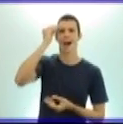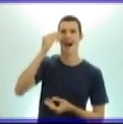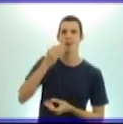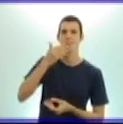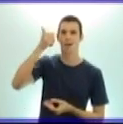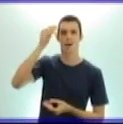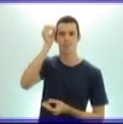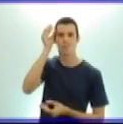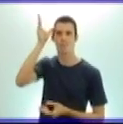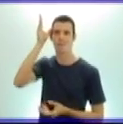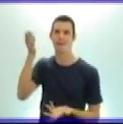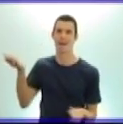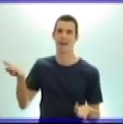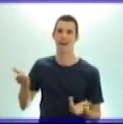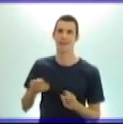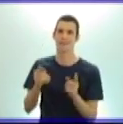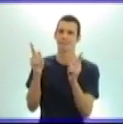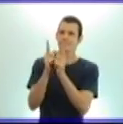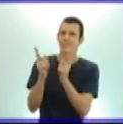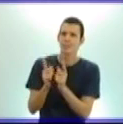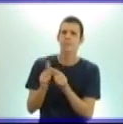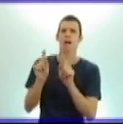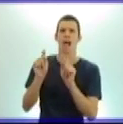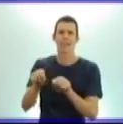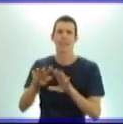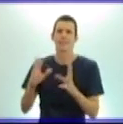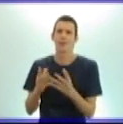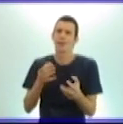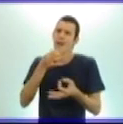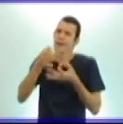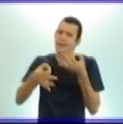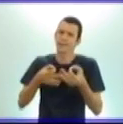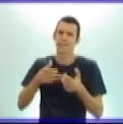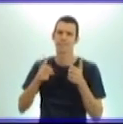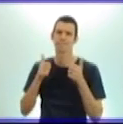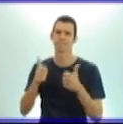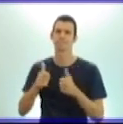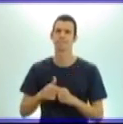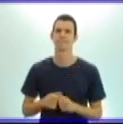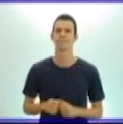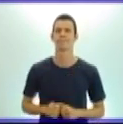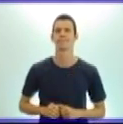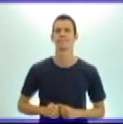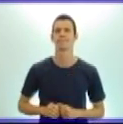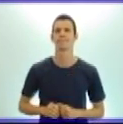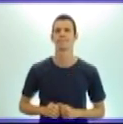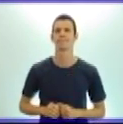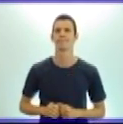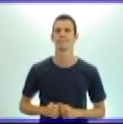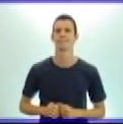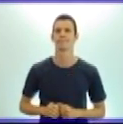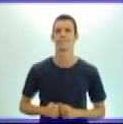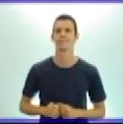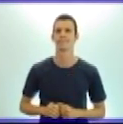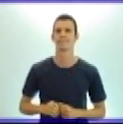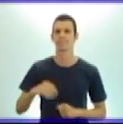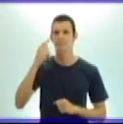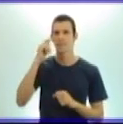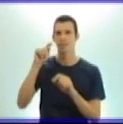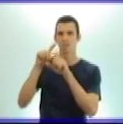la misma. ¿Y cuáles son estos medios? Mírenlos. Aquí está la